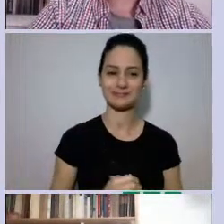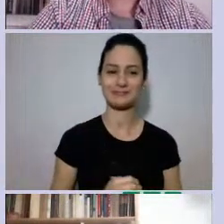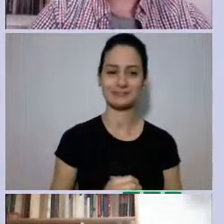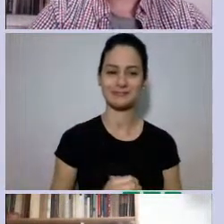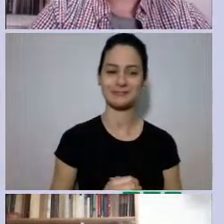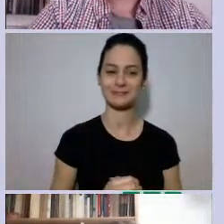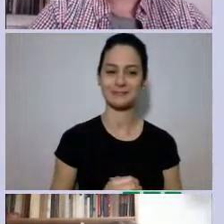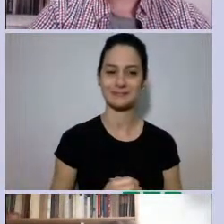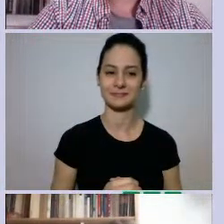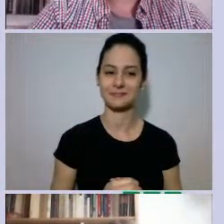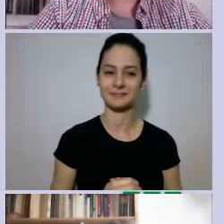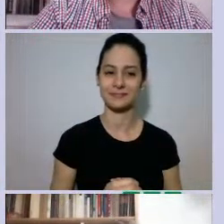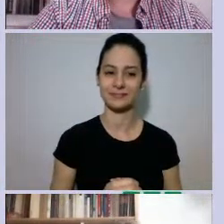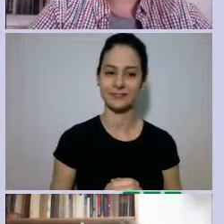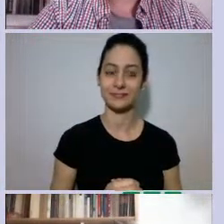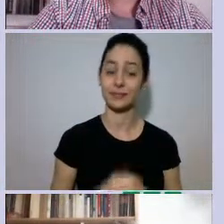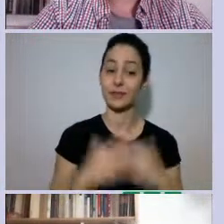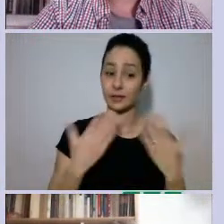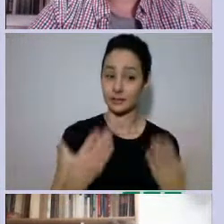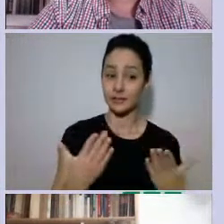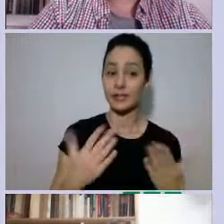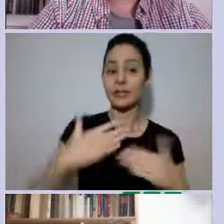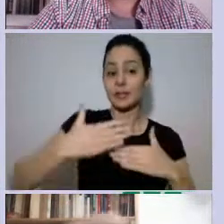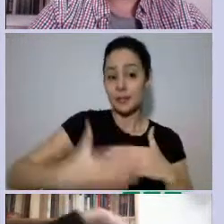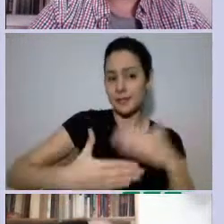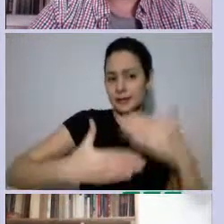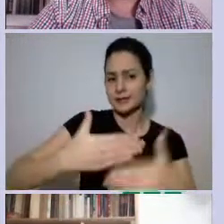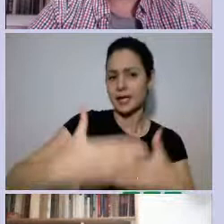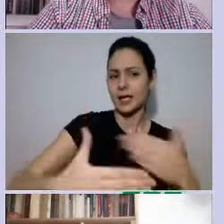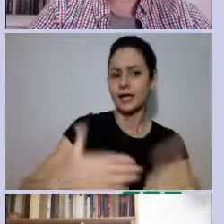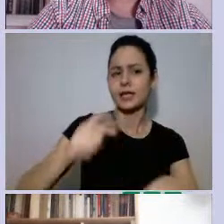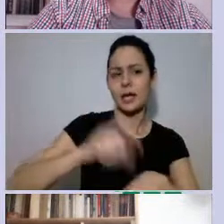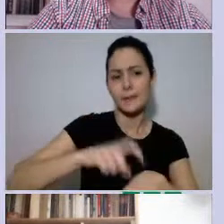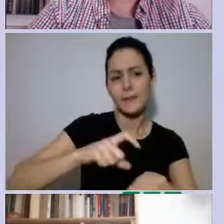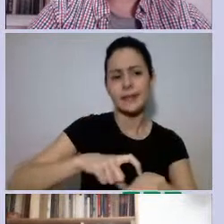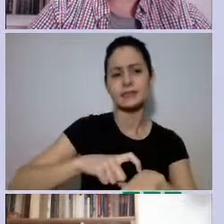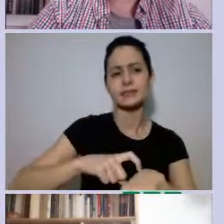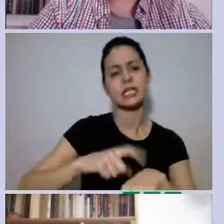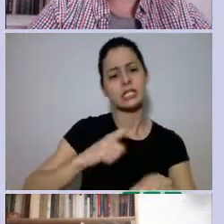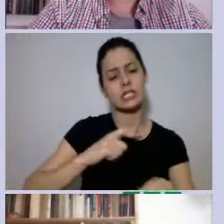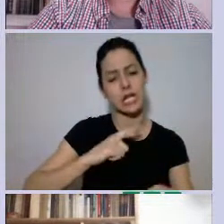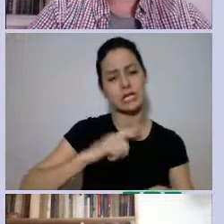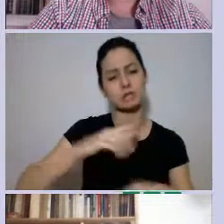Ahora, ¿qué es lo que pasa? Y acá sí, pasando a un segundo momento, ¿qué es lo que pasa?